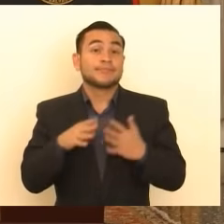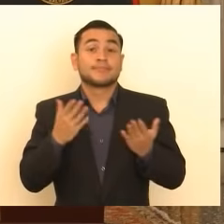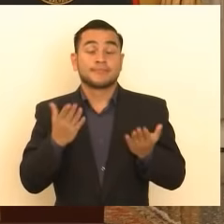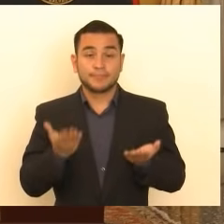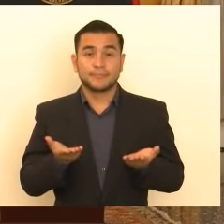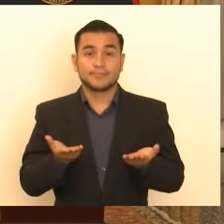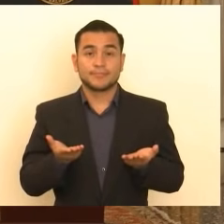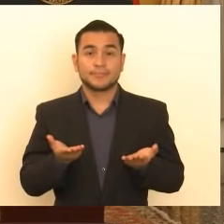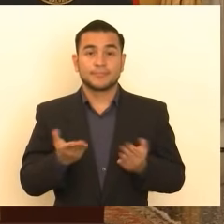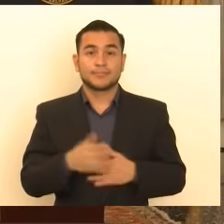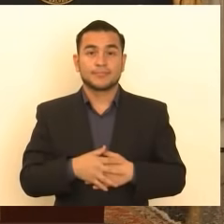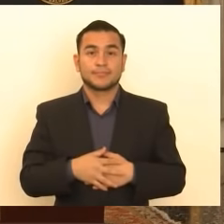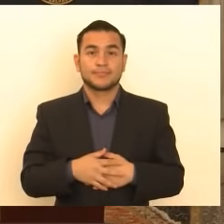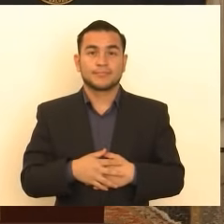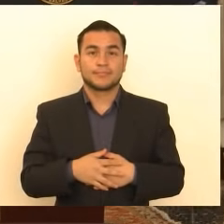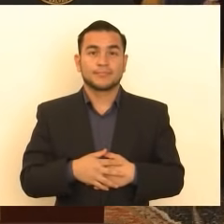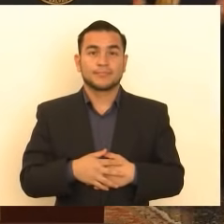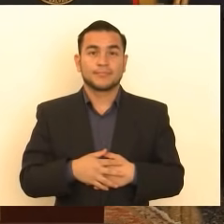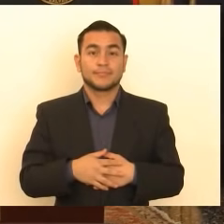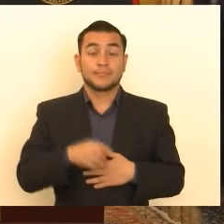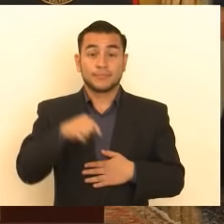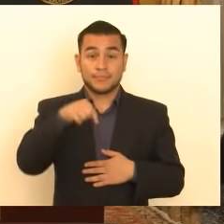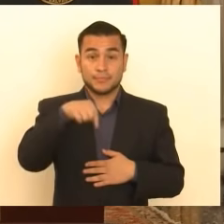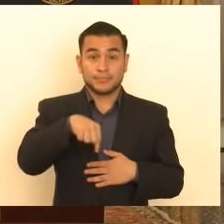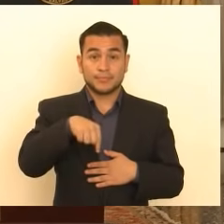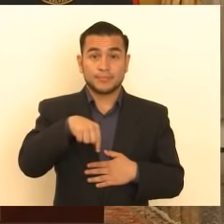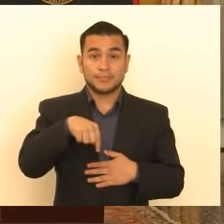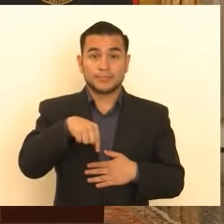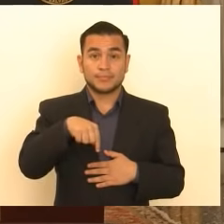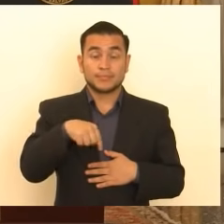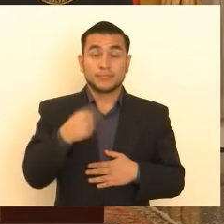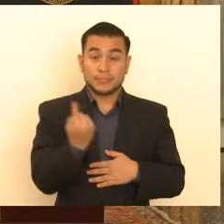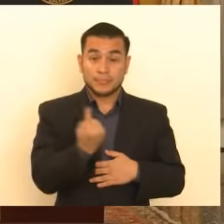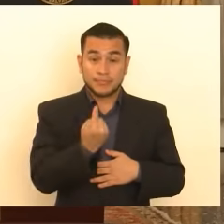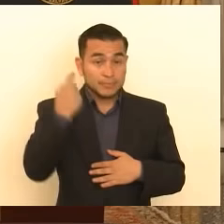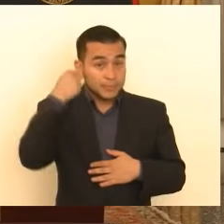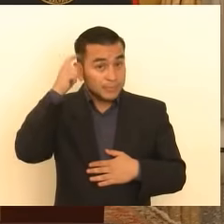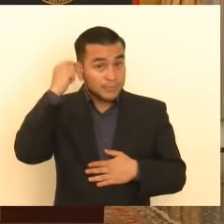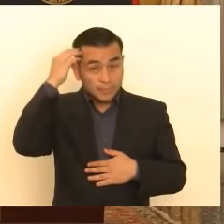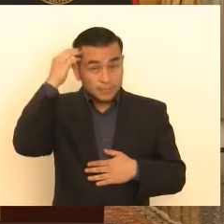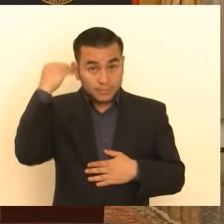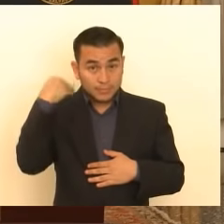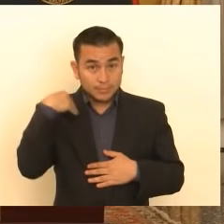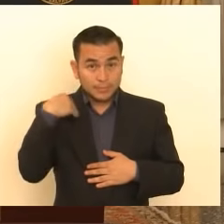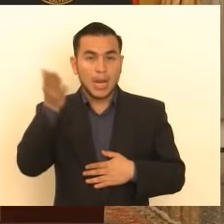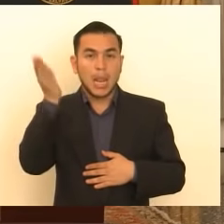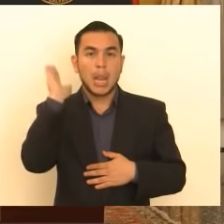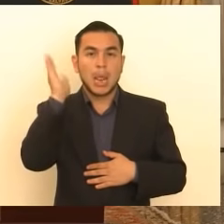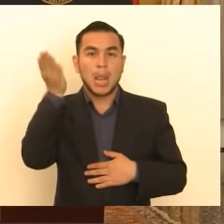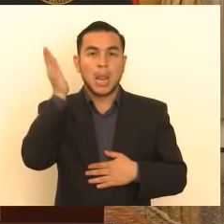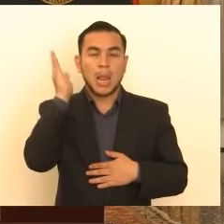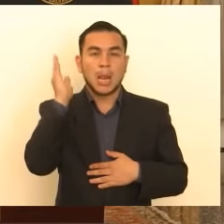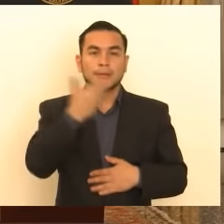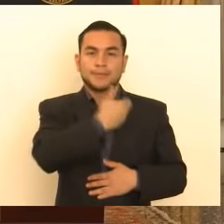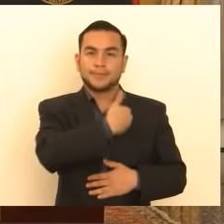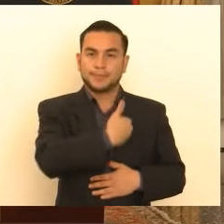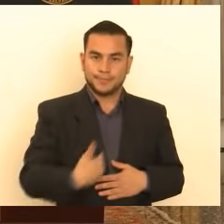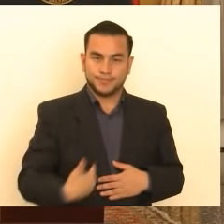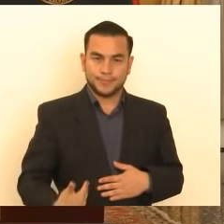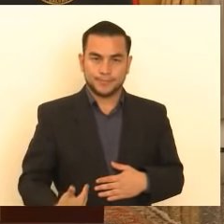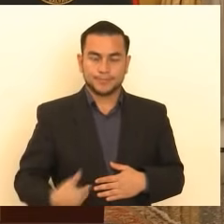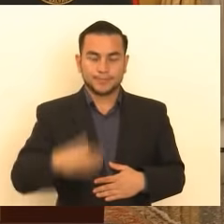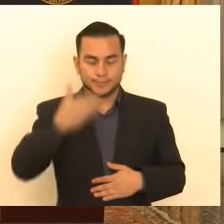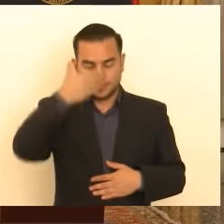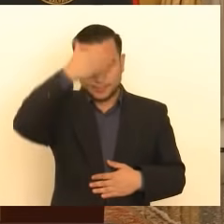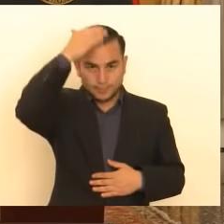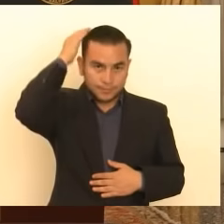yo mejor lo dejo con las palabras del presidente Nayib Bukele, en donde explica con mayor claridad en qué consiste esta firma